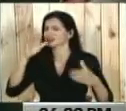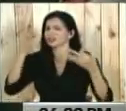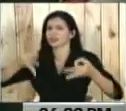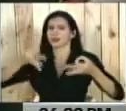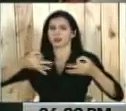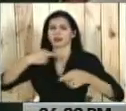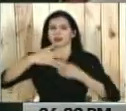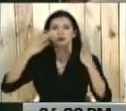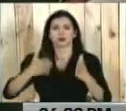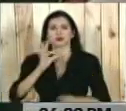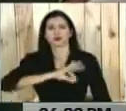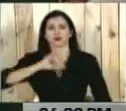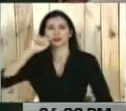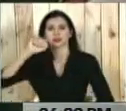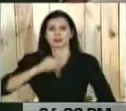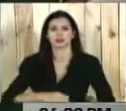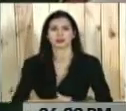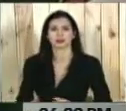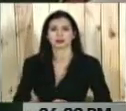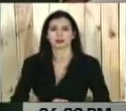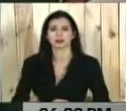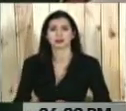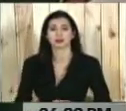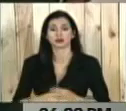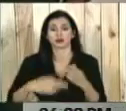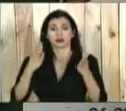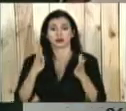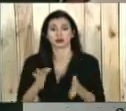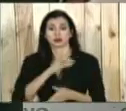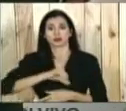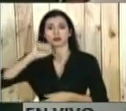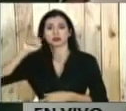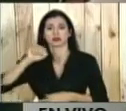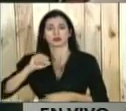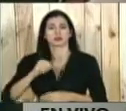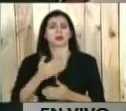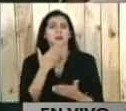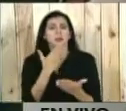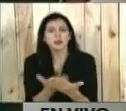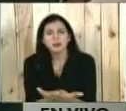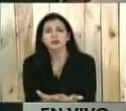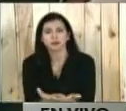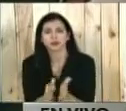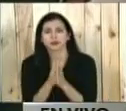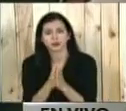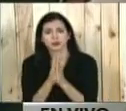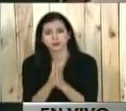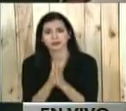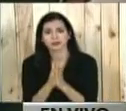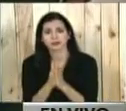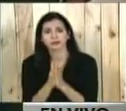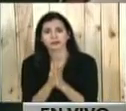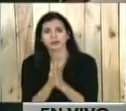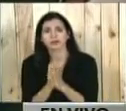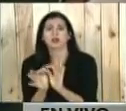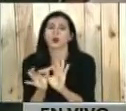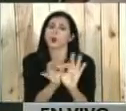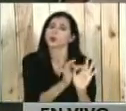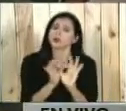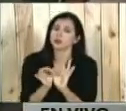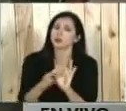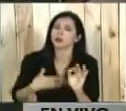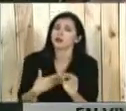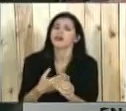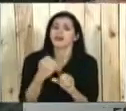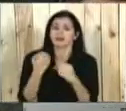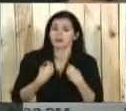socialistas. Y como revolucionarios y socialistas abogamos por la convivencia, la coexistencia, el